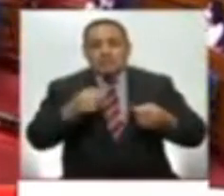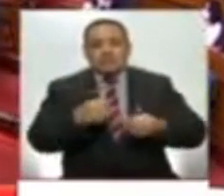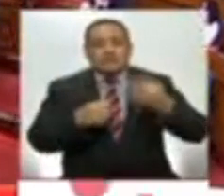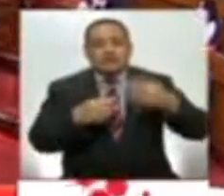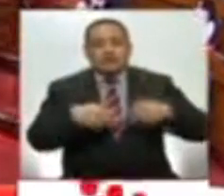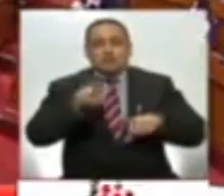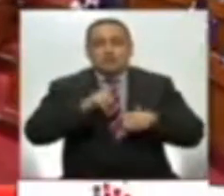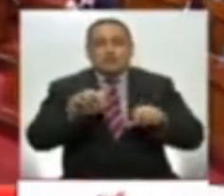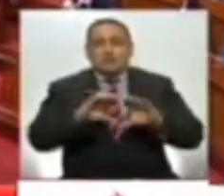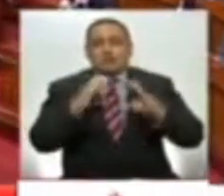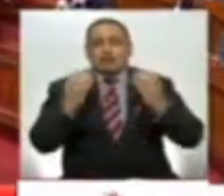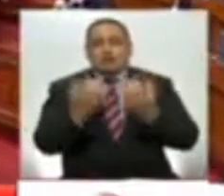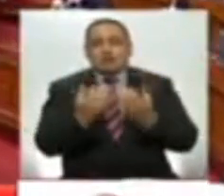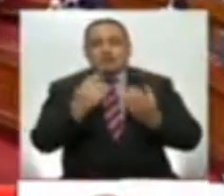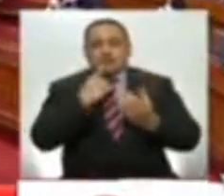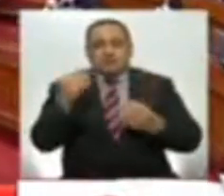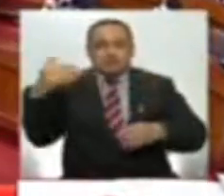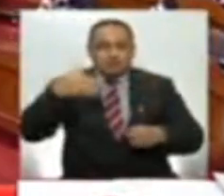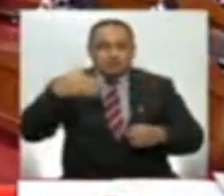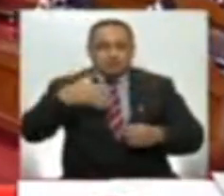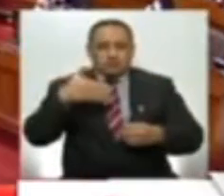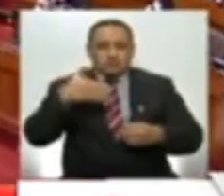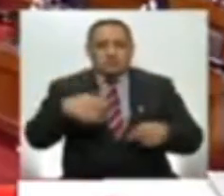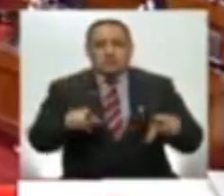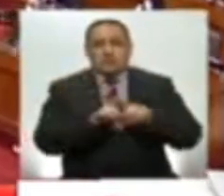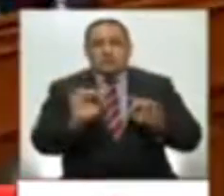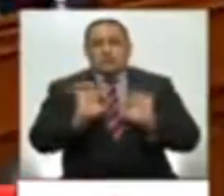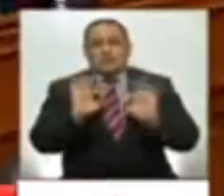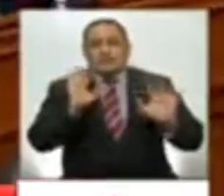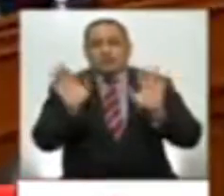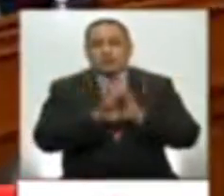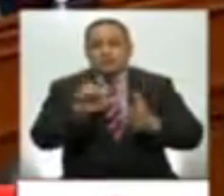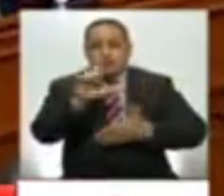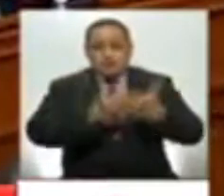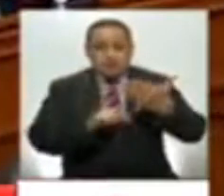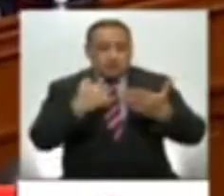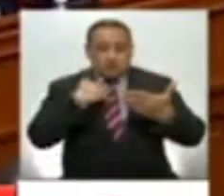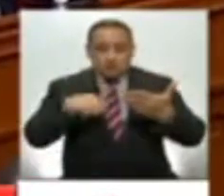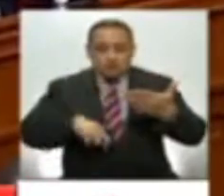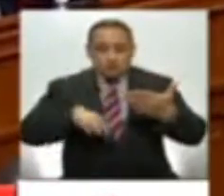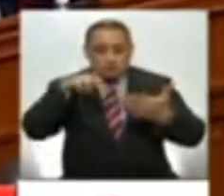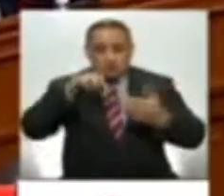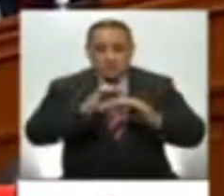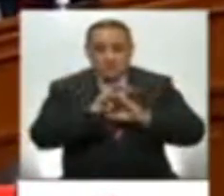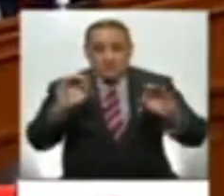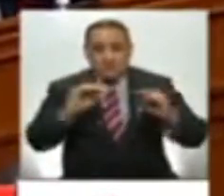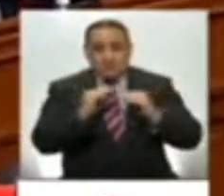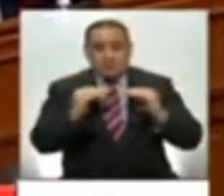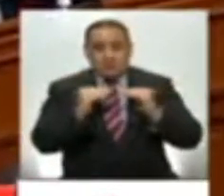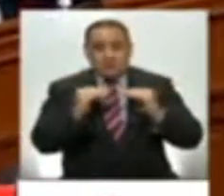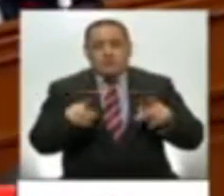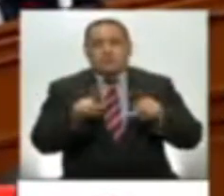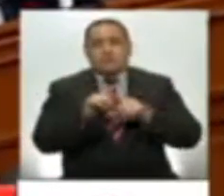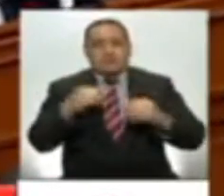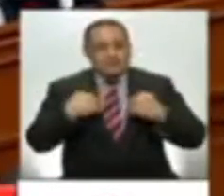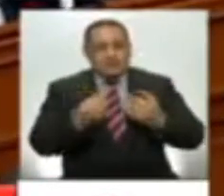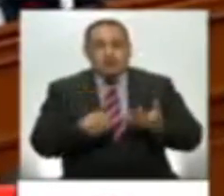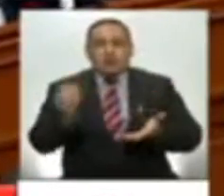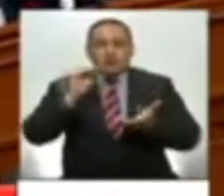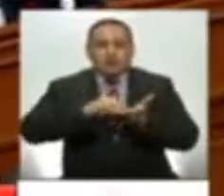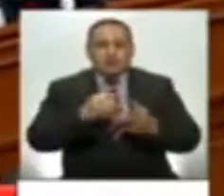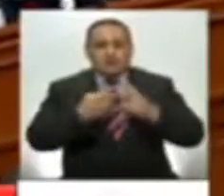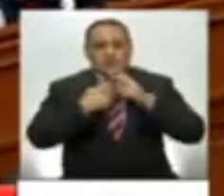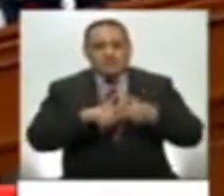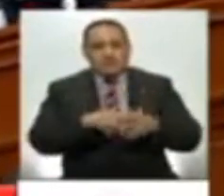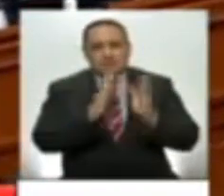mayoría simple de congresistas concurrentes. Si ninguna lista obtiene la mayoría simple, se efectuará, siguiendo el mismo